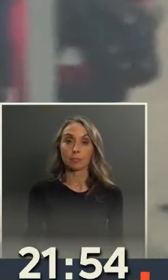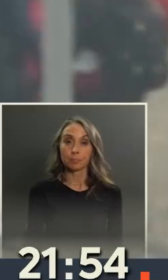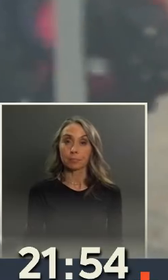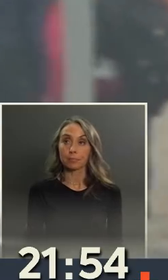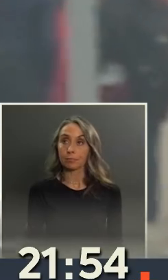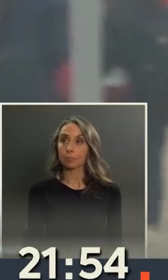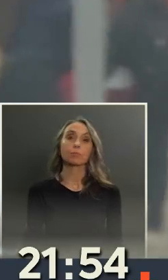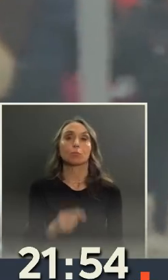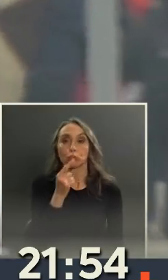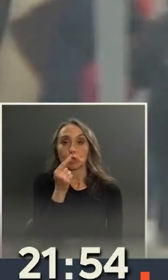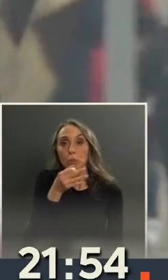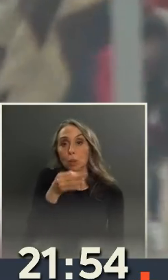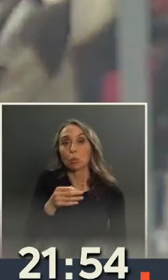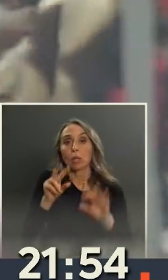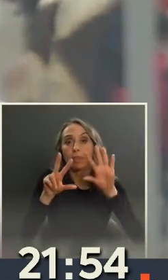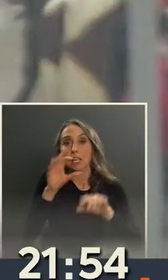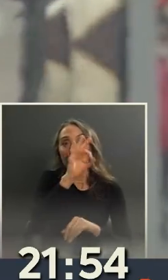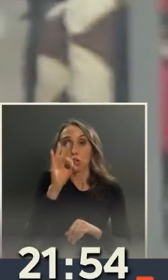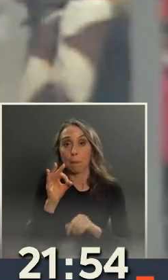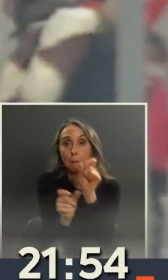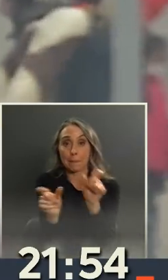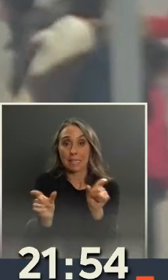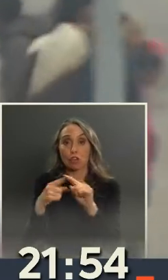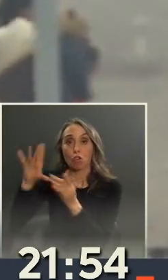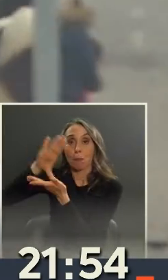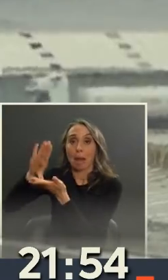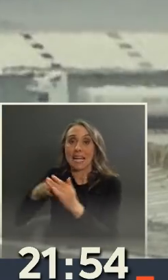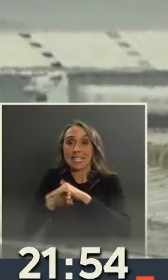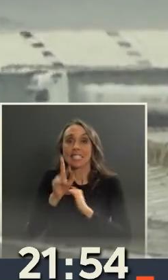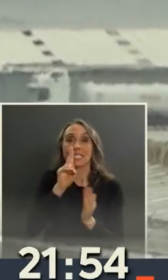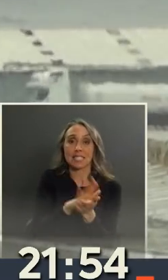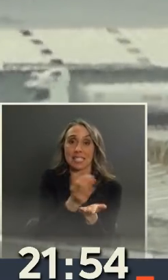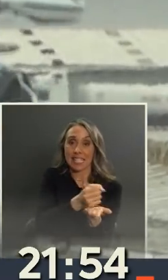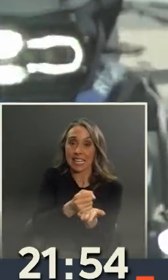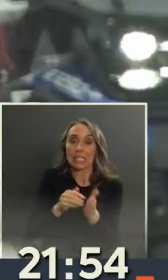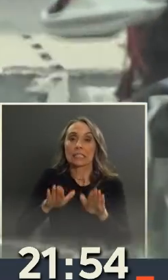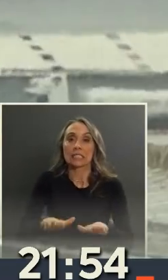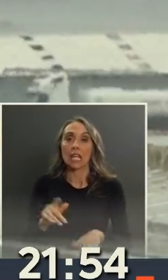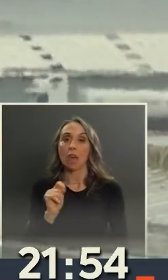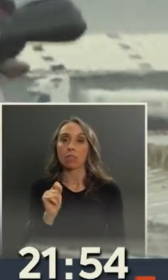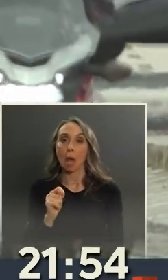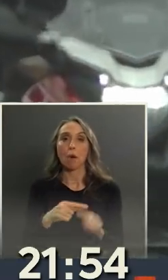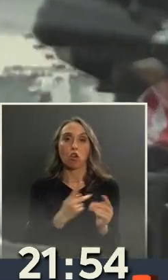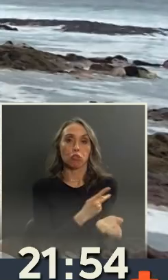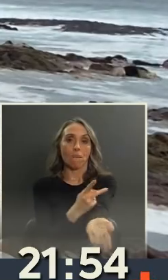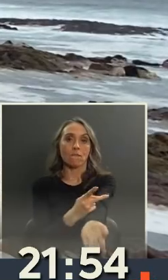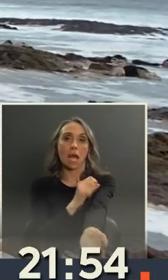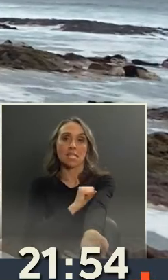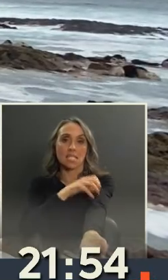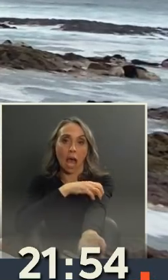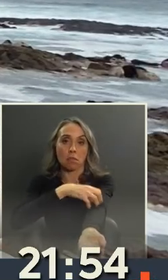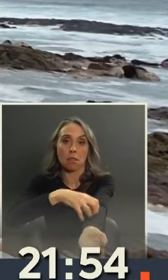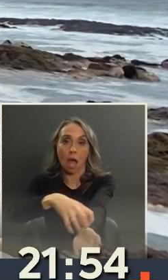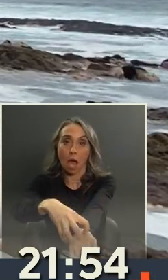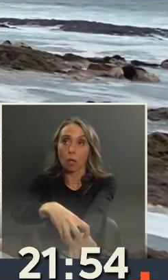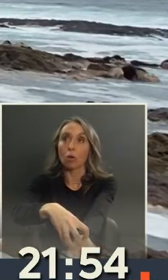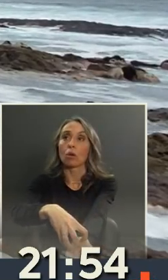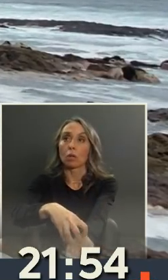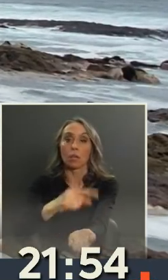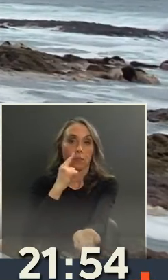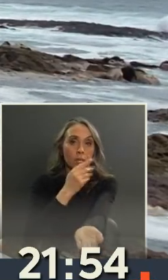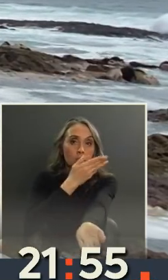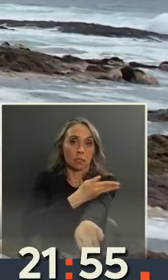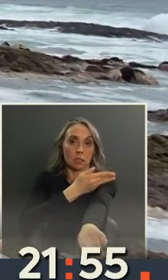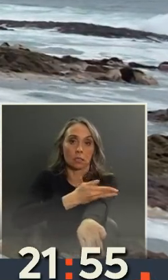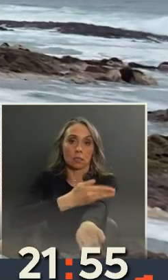Solo el 18% se queda en Tarapacá y la gran mayoría se desplaza hacia Santiago y otras regiones. Ahí se va presentando, ¿no?,